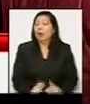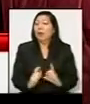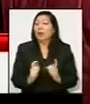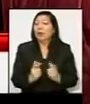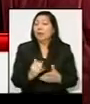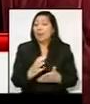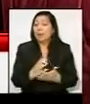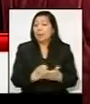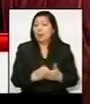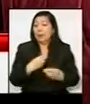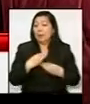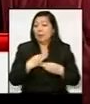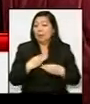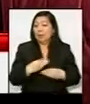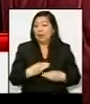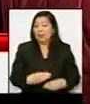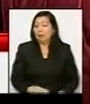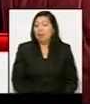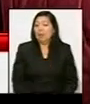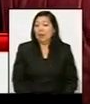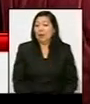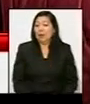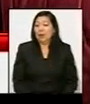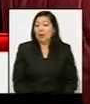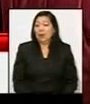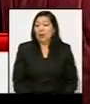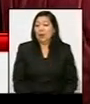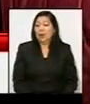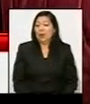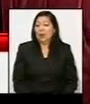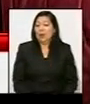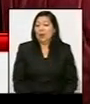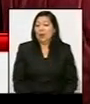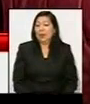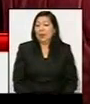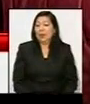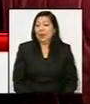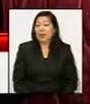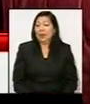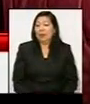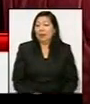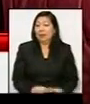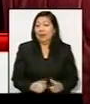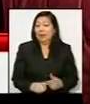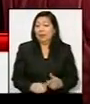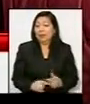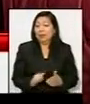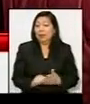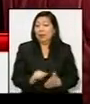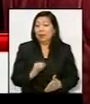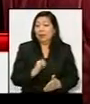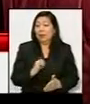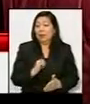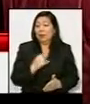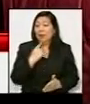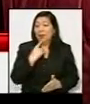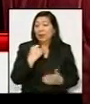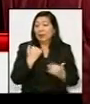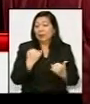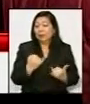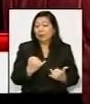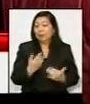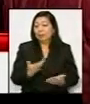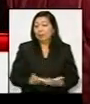menos los miembros de los dos tercios número de votos del congreso entonces yo eso sí